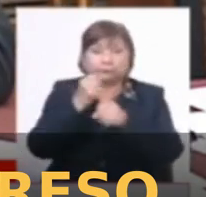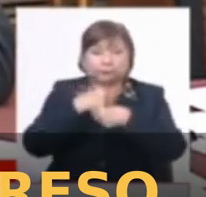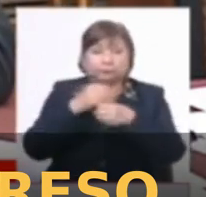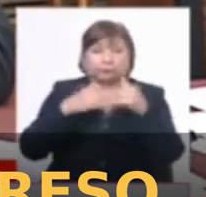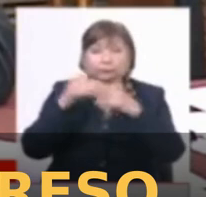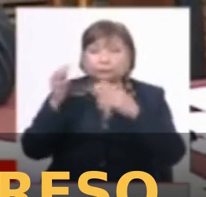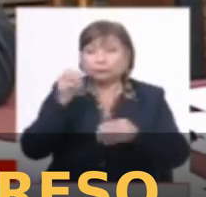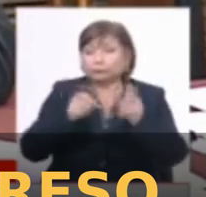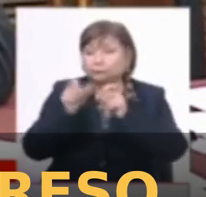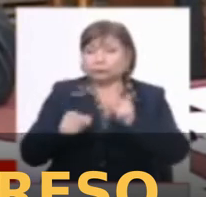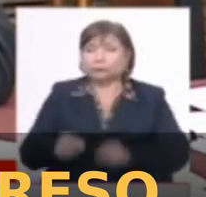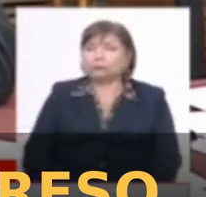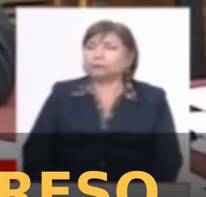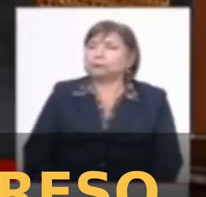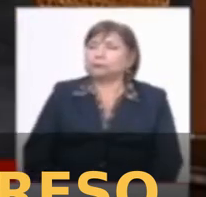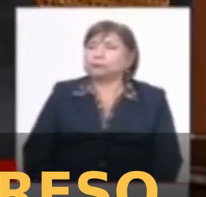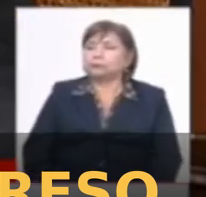públicas?